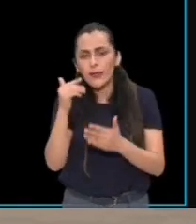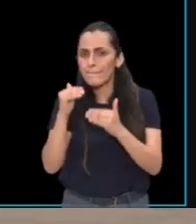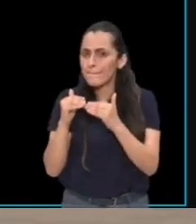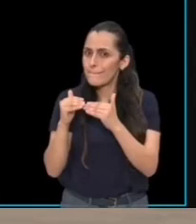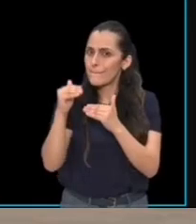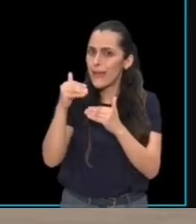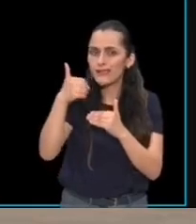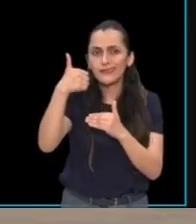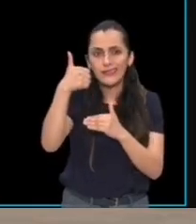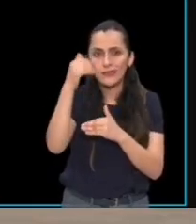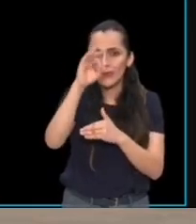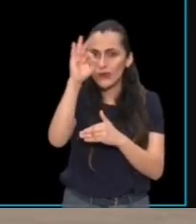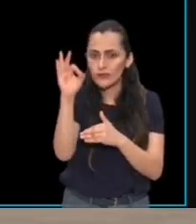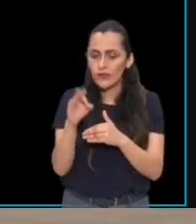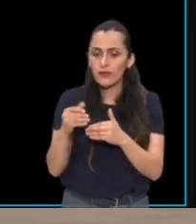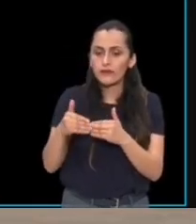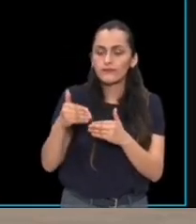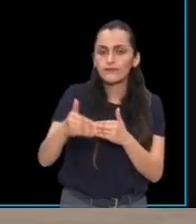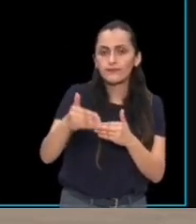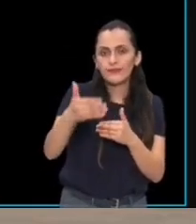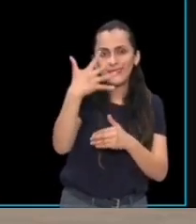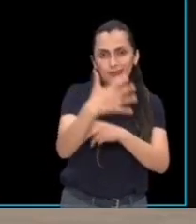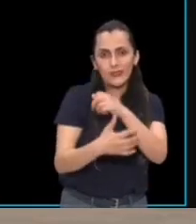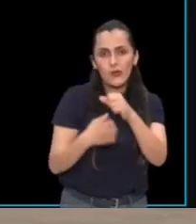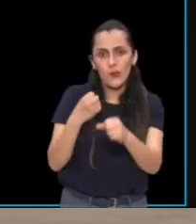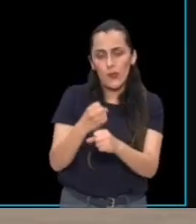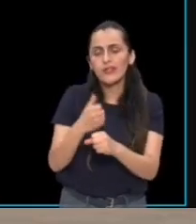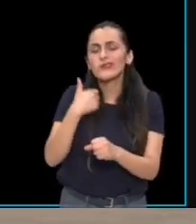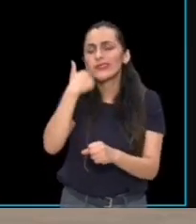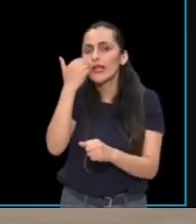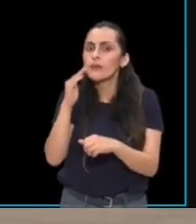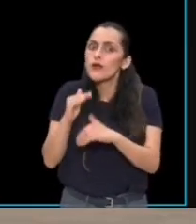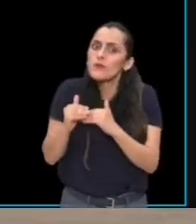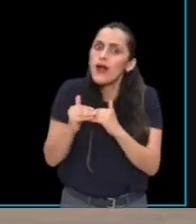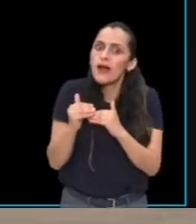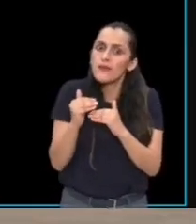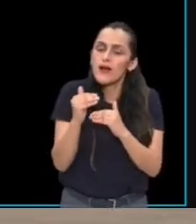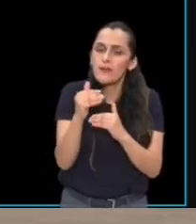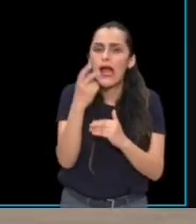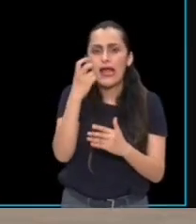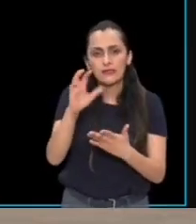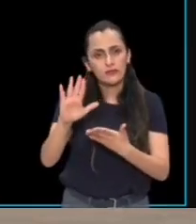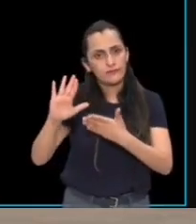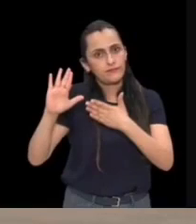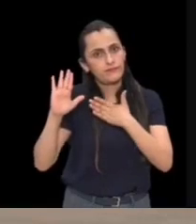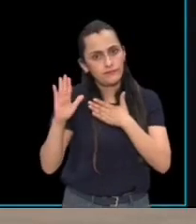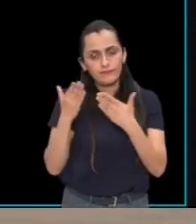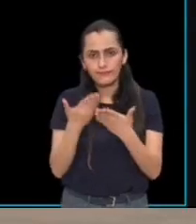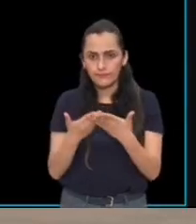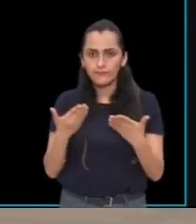esto en los siguientes 5 años y es parte de los compromisos que tenemos en este momento.